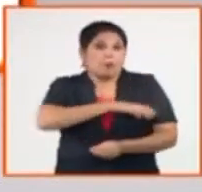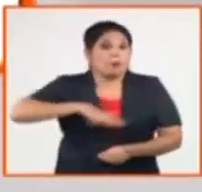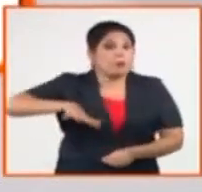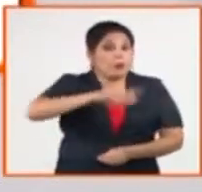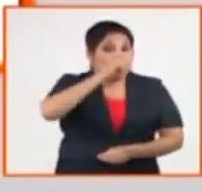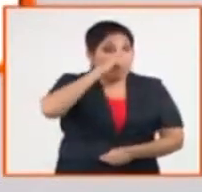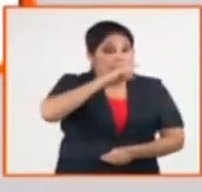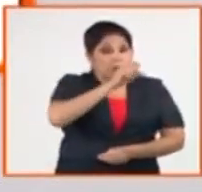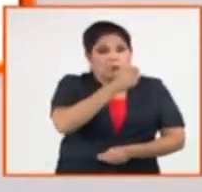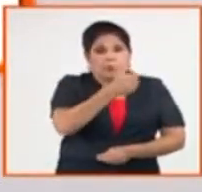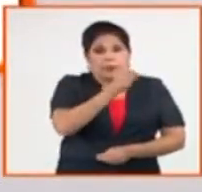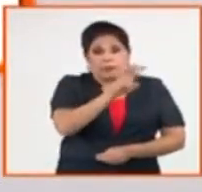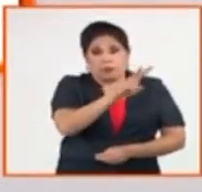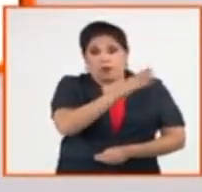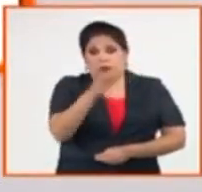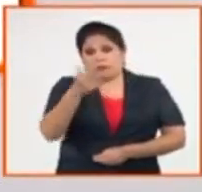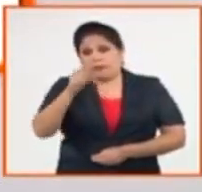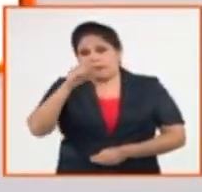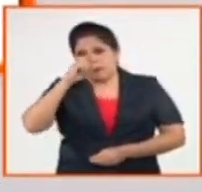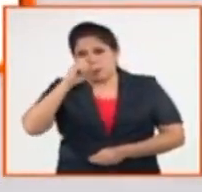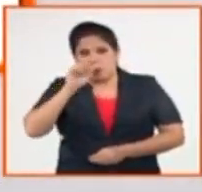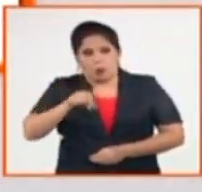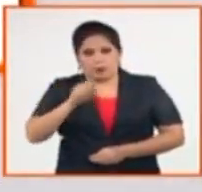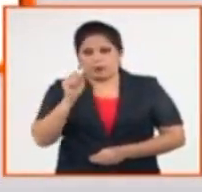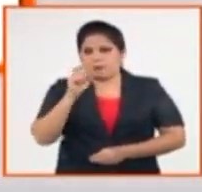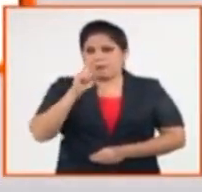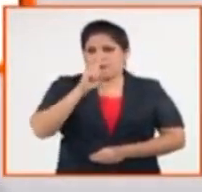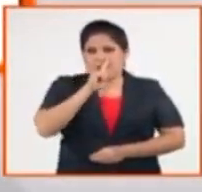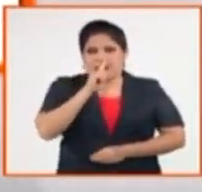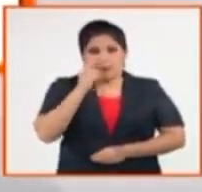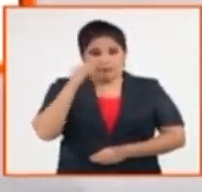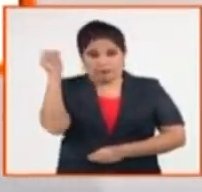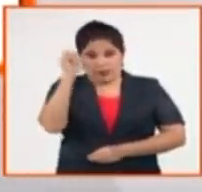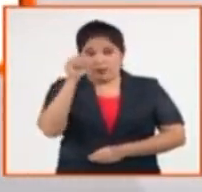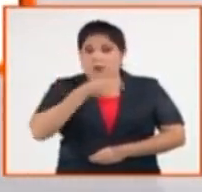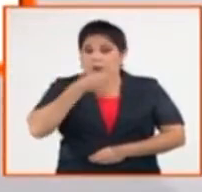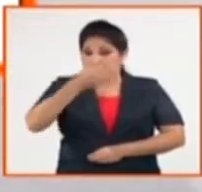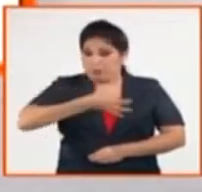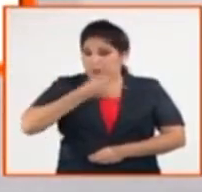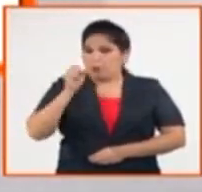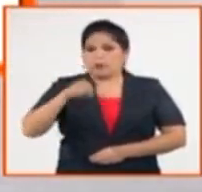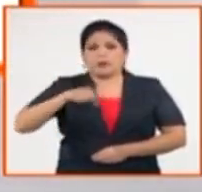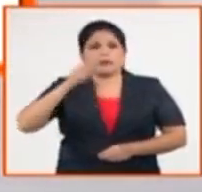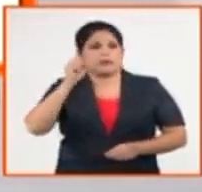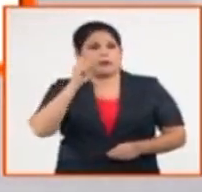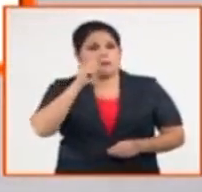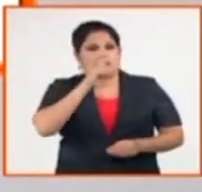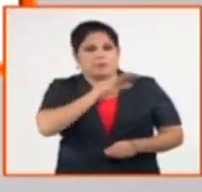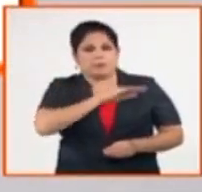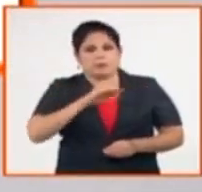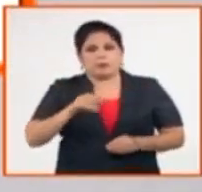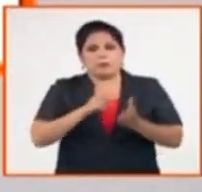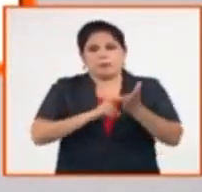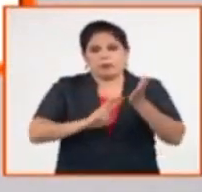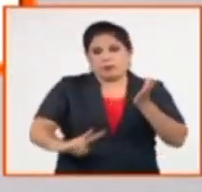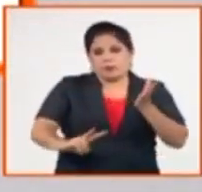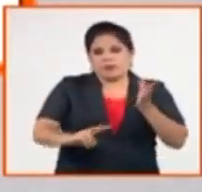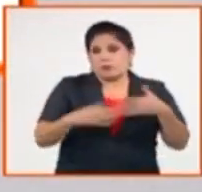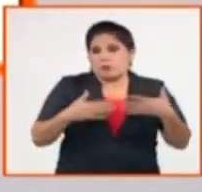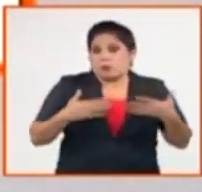10 años, porque en el día de hoy, bueno, culminamos, como se vio en el video, con las provincias